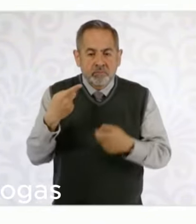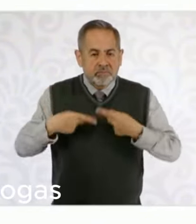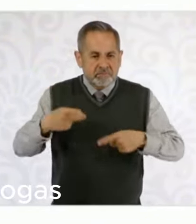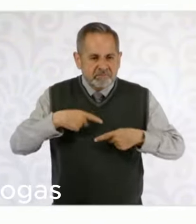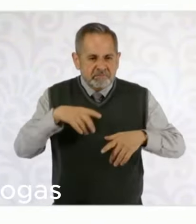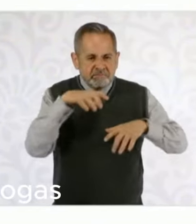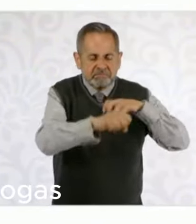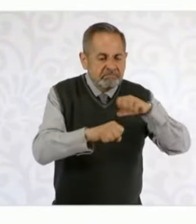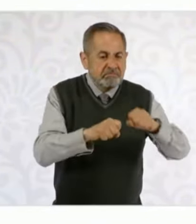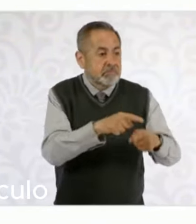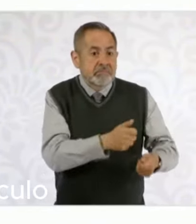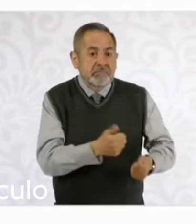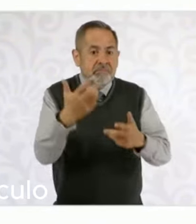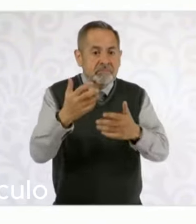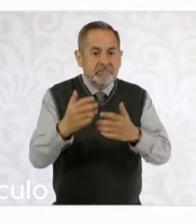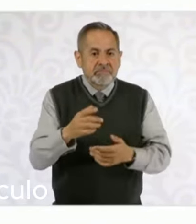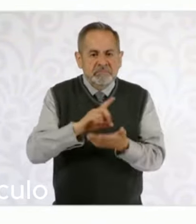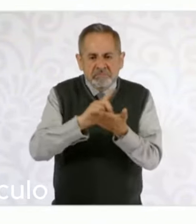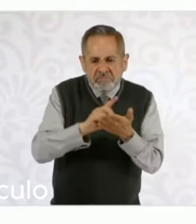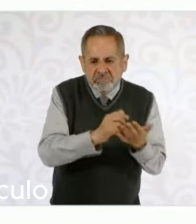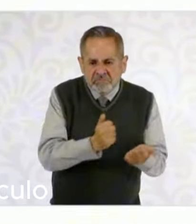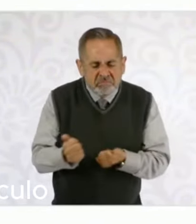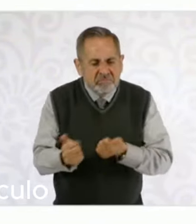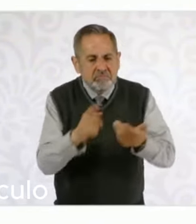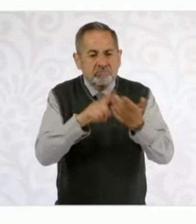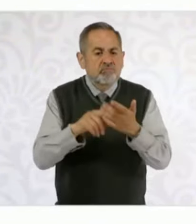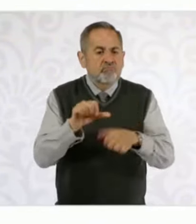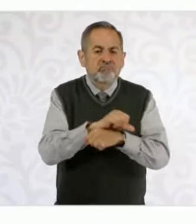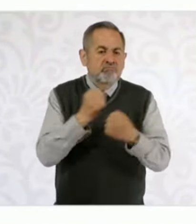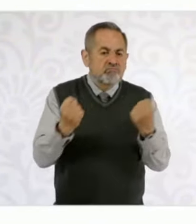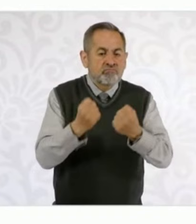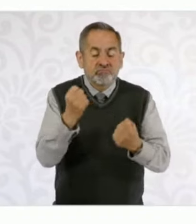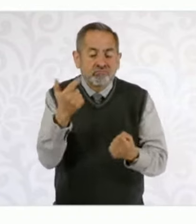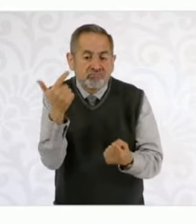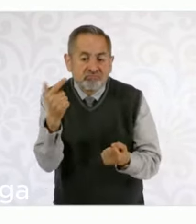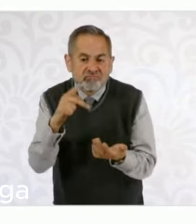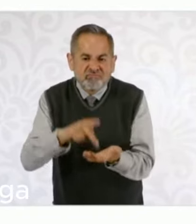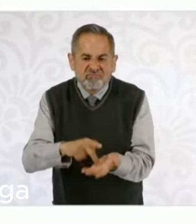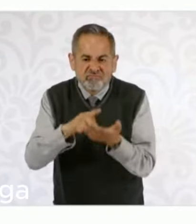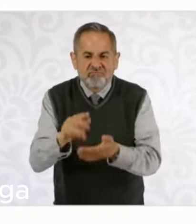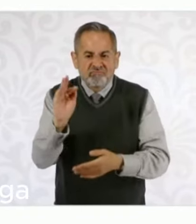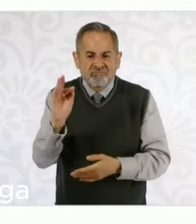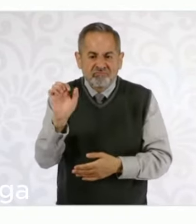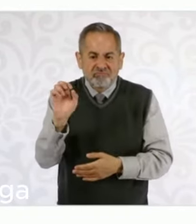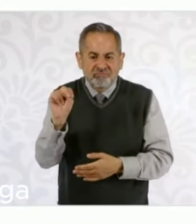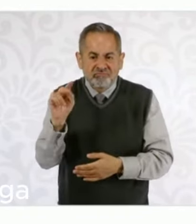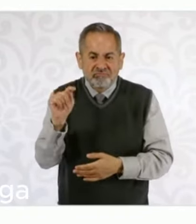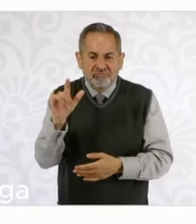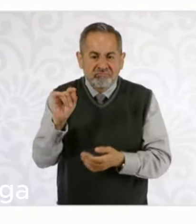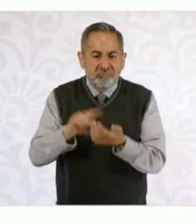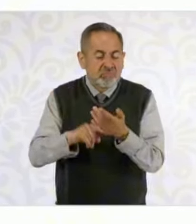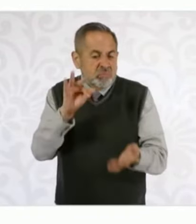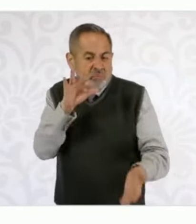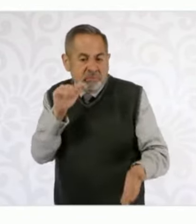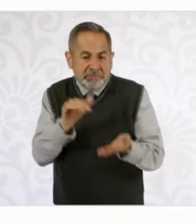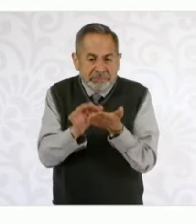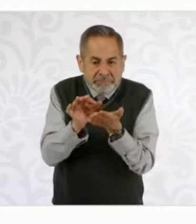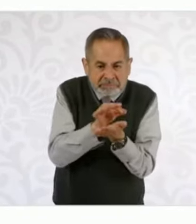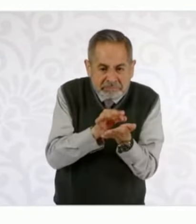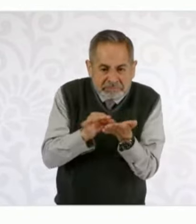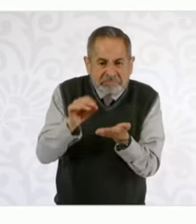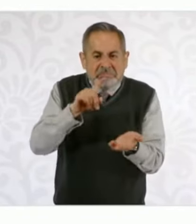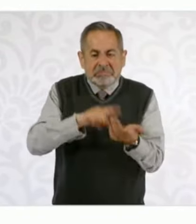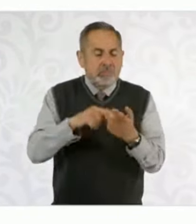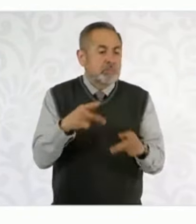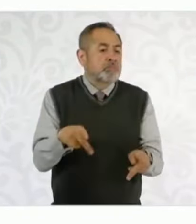tráfico de fentanilo, de drogas, el cual transportaba a bordo de su vehículo 7 kilos de fentanilo y más de 40.000 pastillas de esta droga, cuyo valor